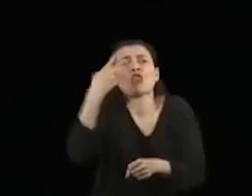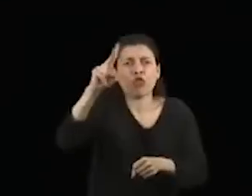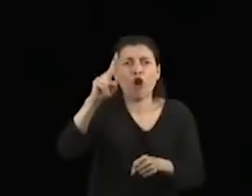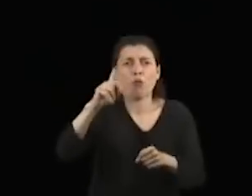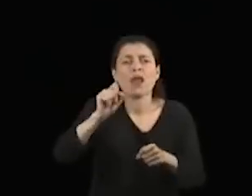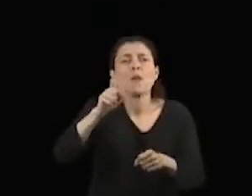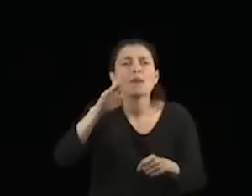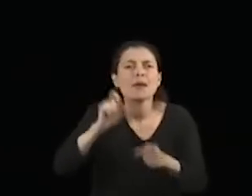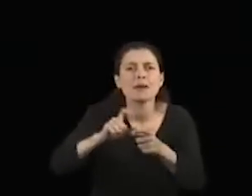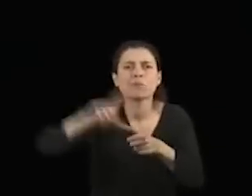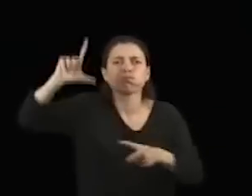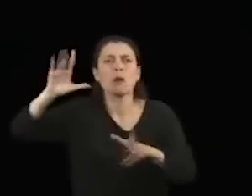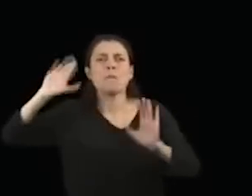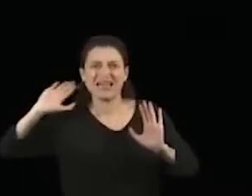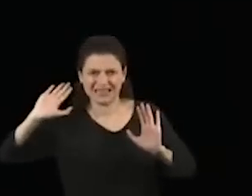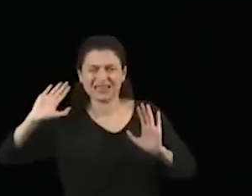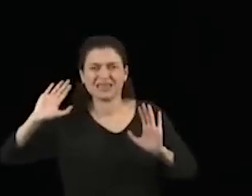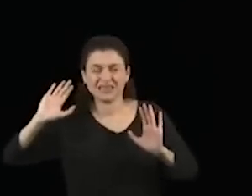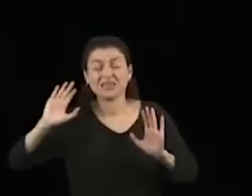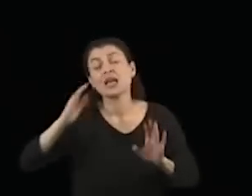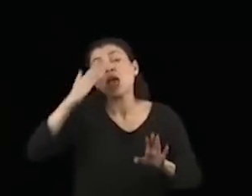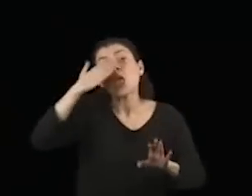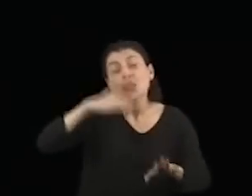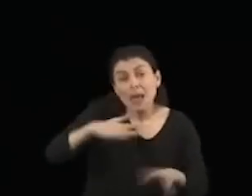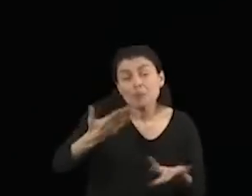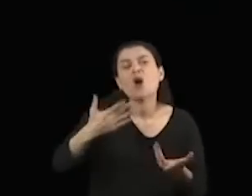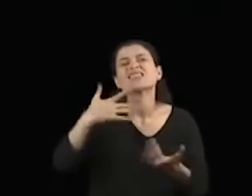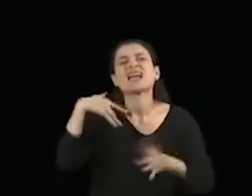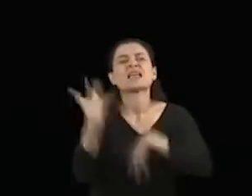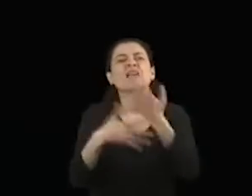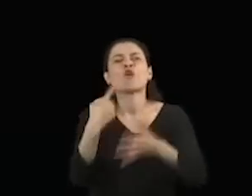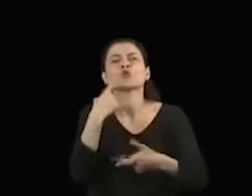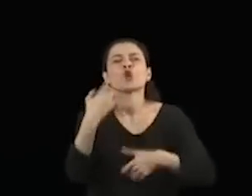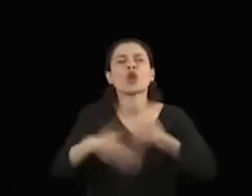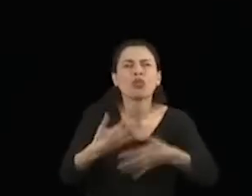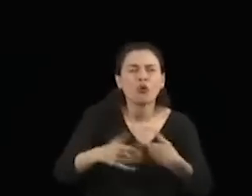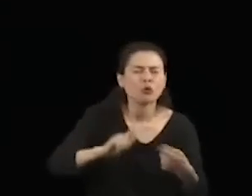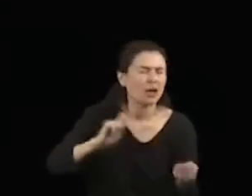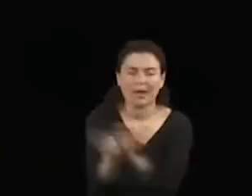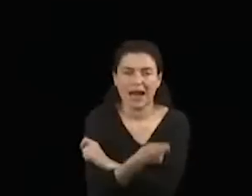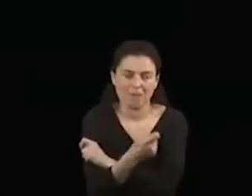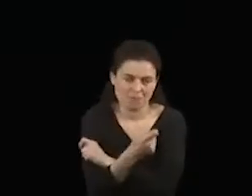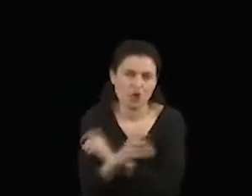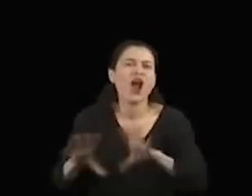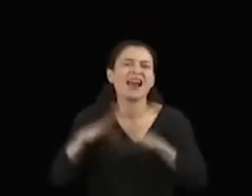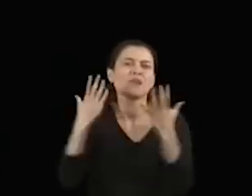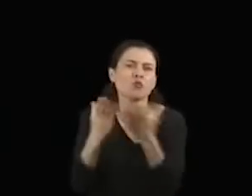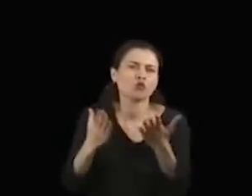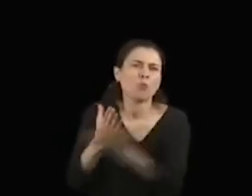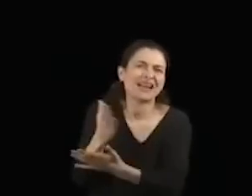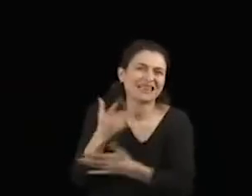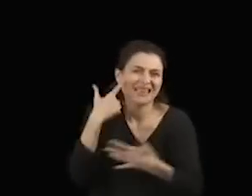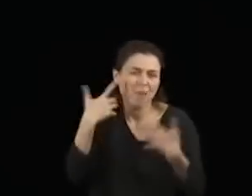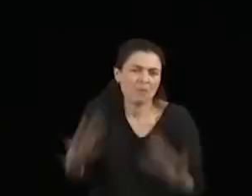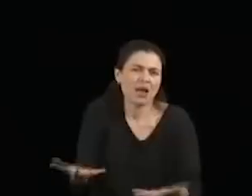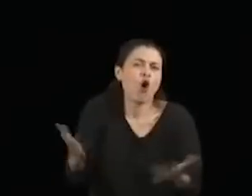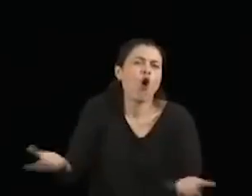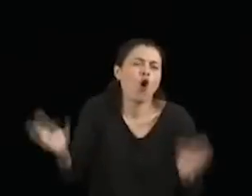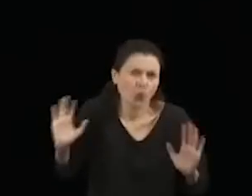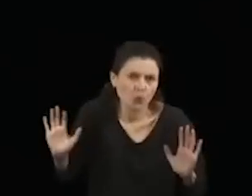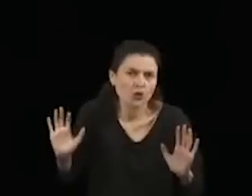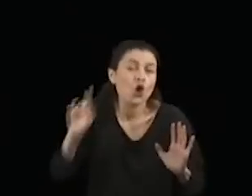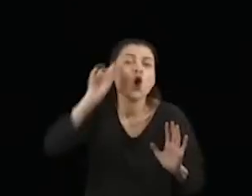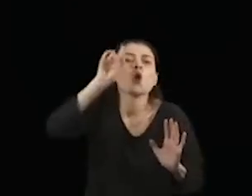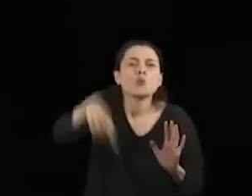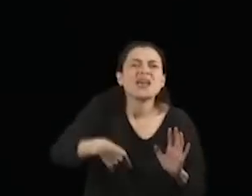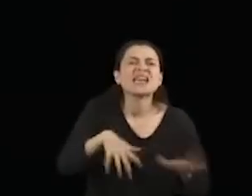después de la revolución industrial, los 2 siglos siguientes fueron verdaderamente impresionantes y se generó,